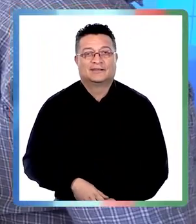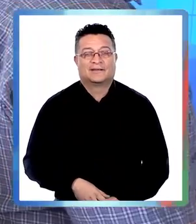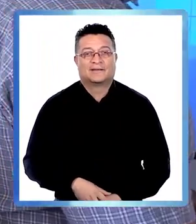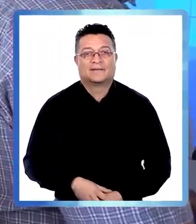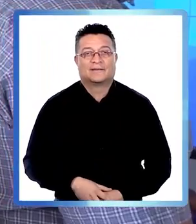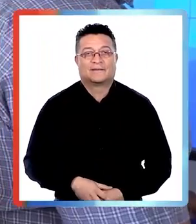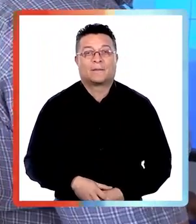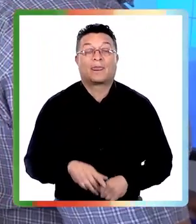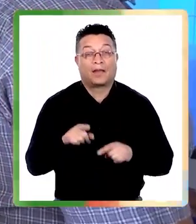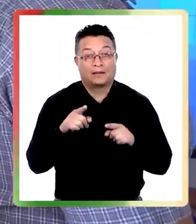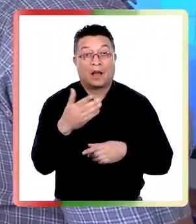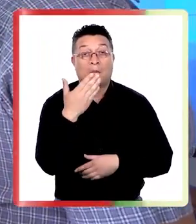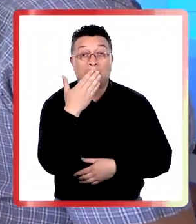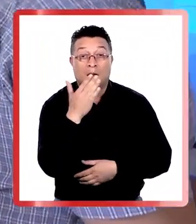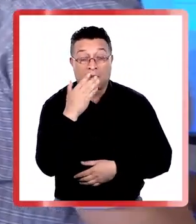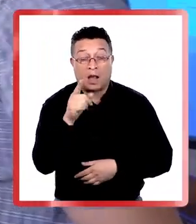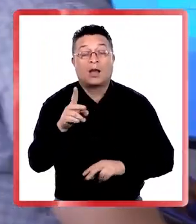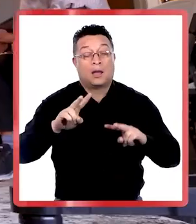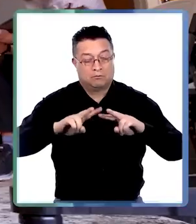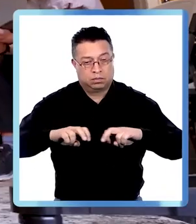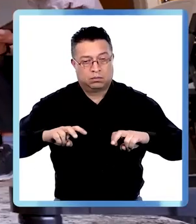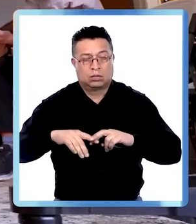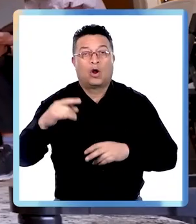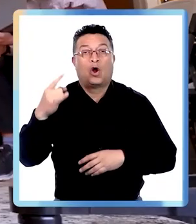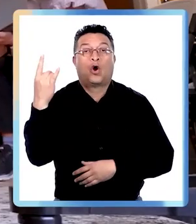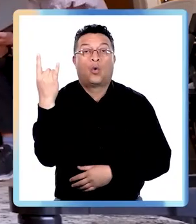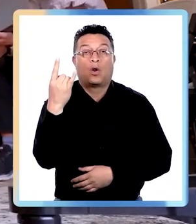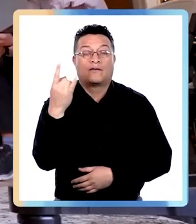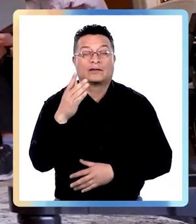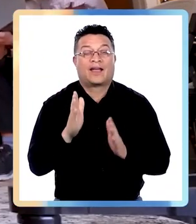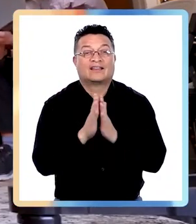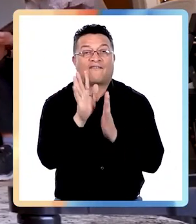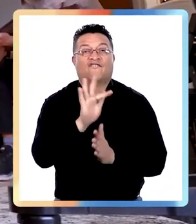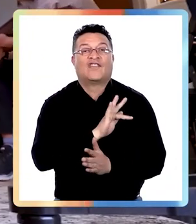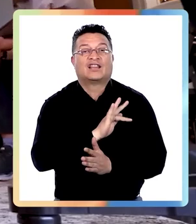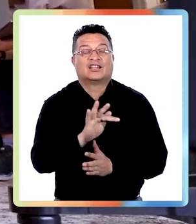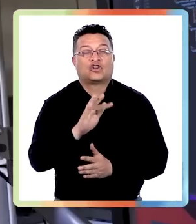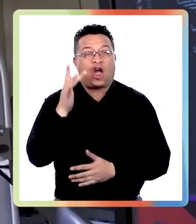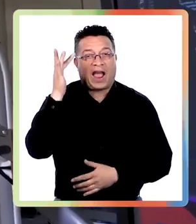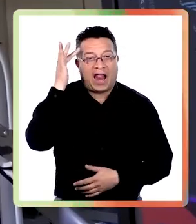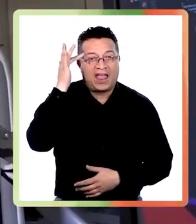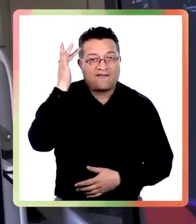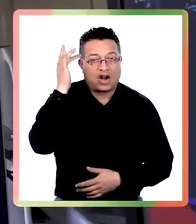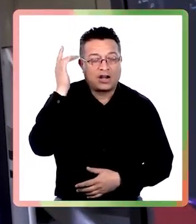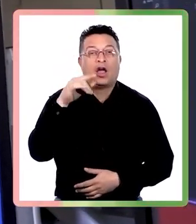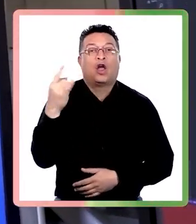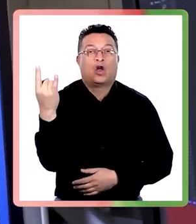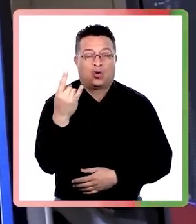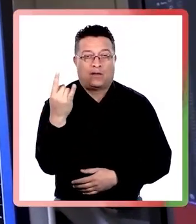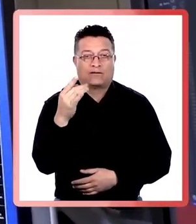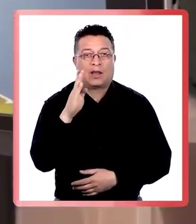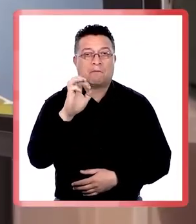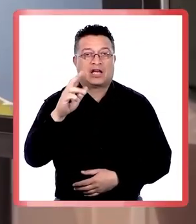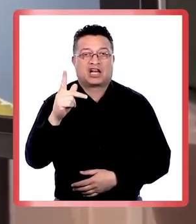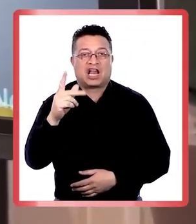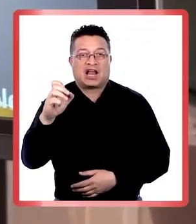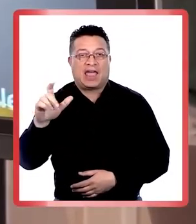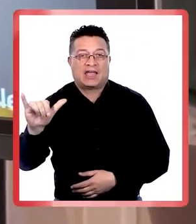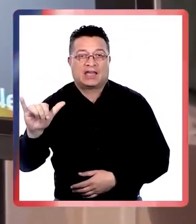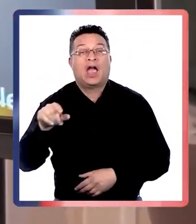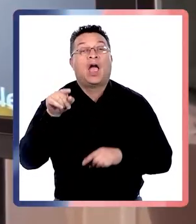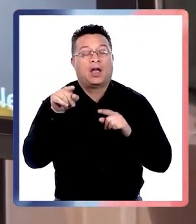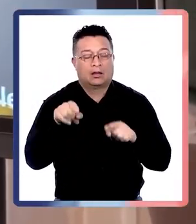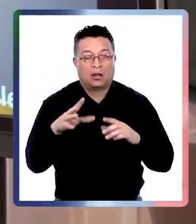Son especialistas e investigadores de la Universidad de San Francisco en California y de la Universidad de Berkeley quienes desarrollaron una